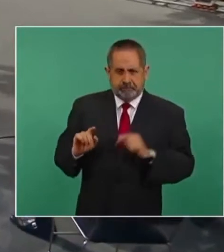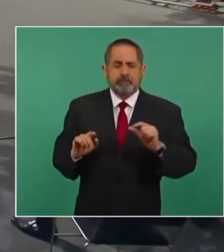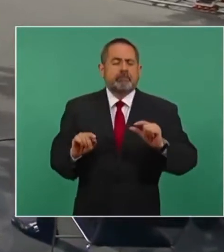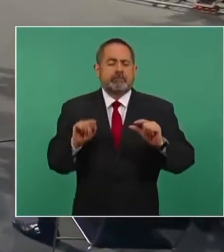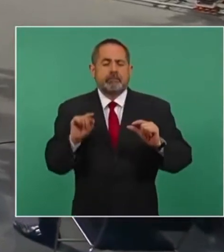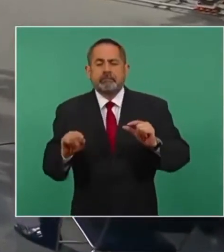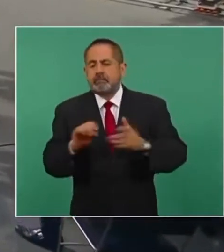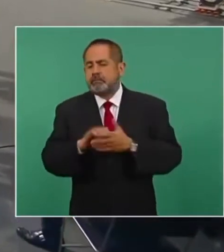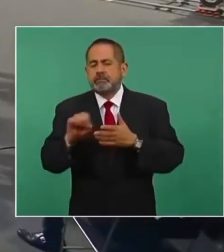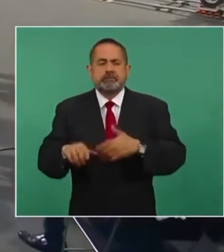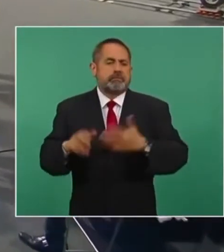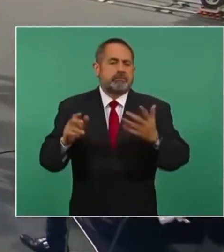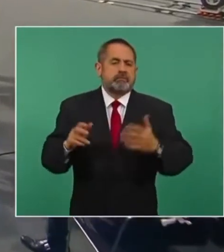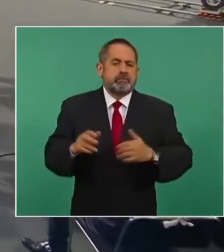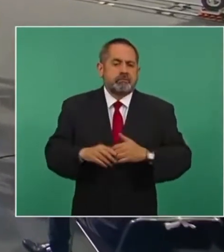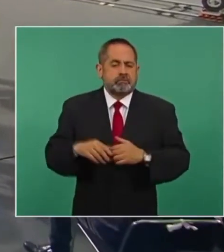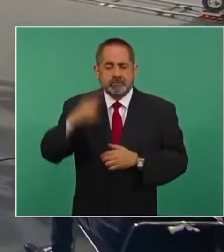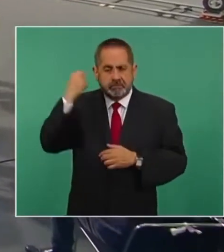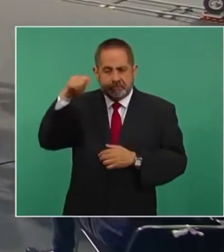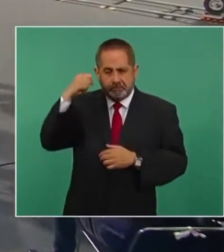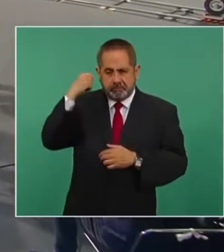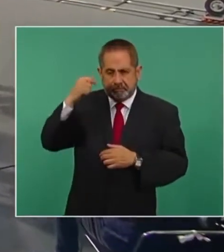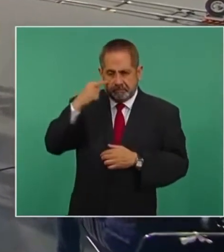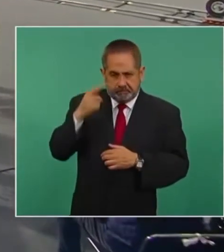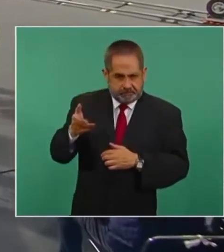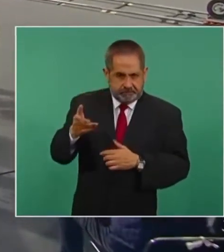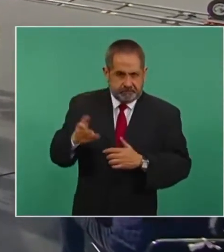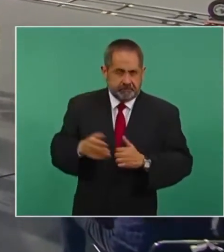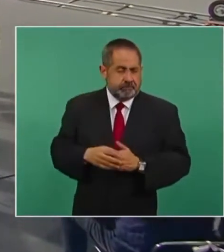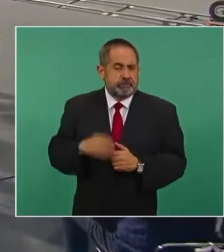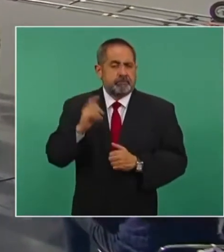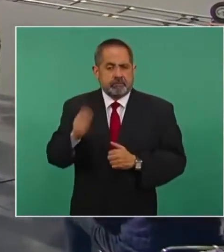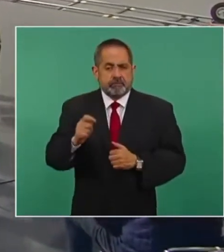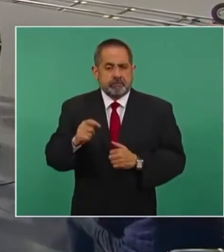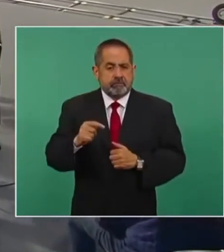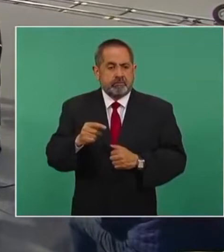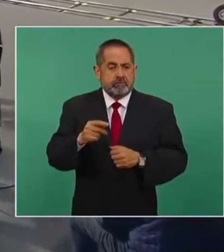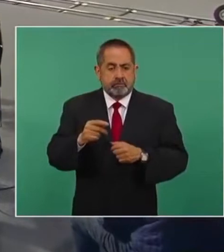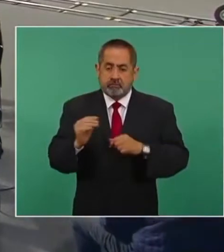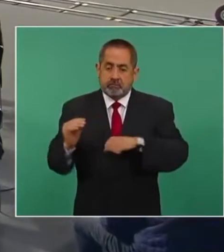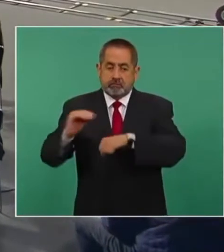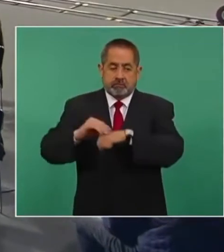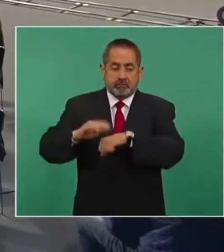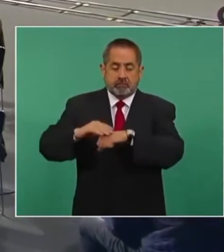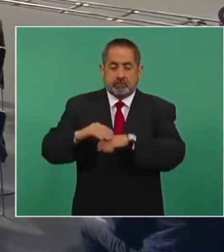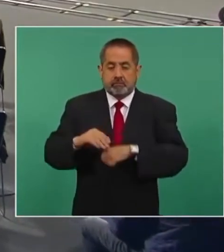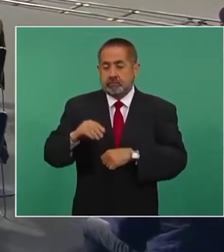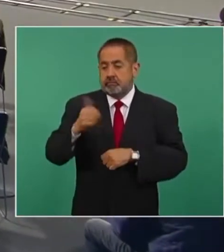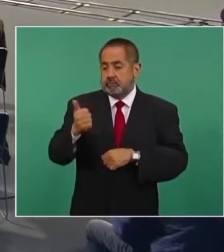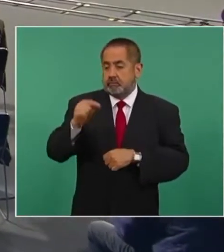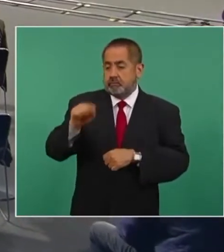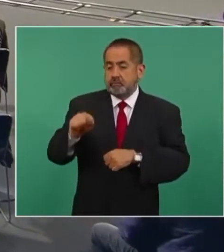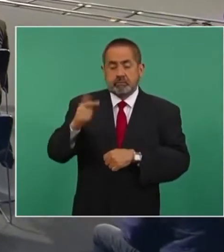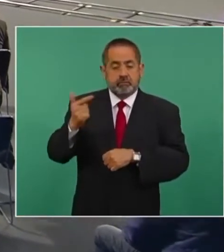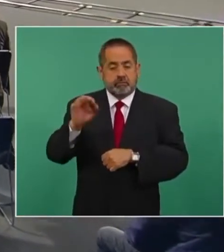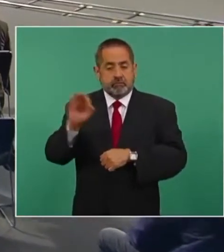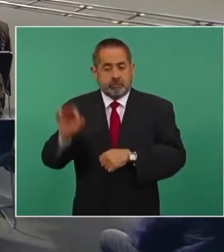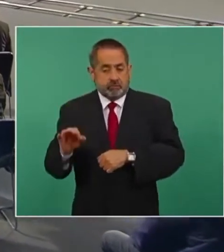ejemplo, Tabasco, que está creciendo un 6.7%,